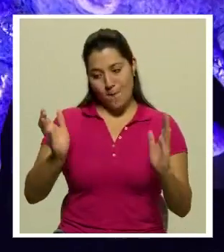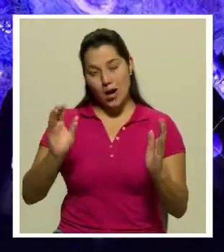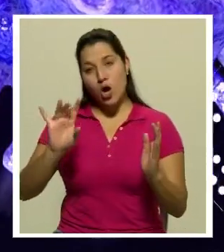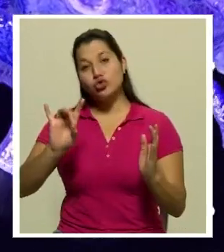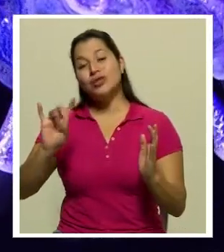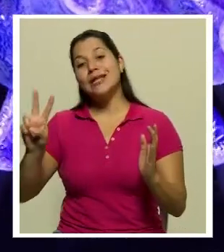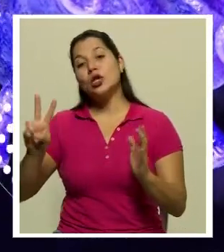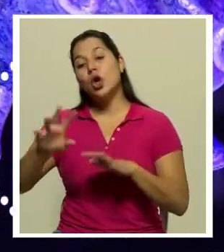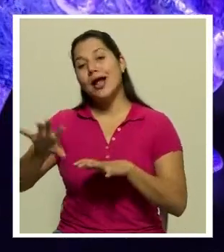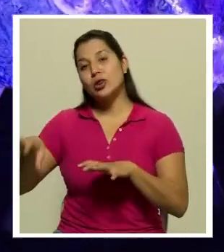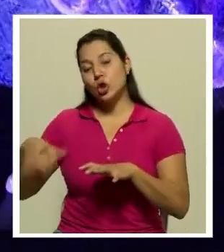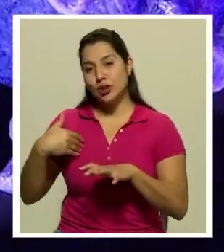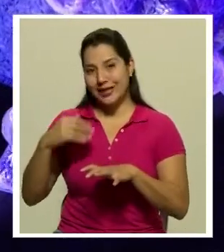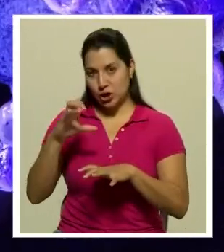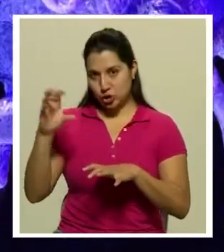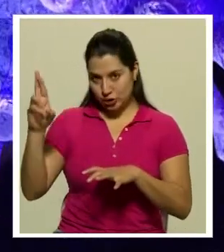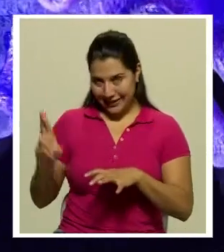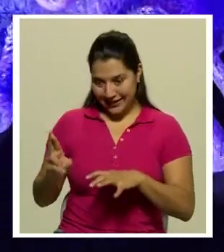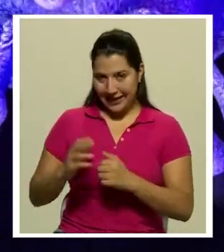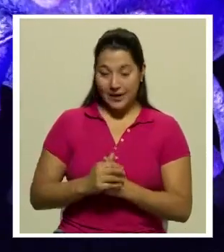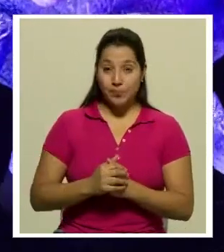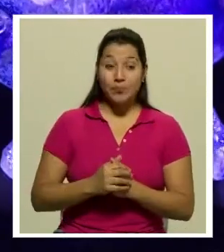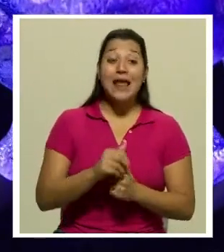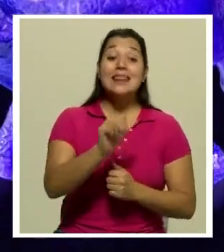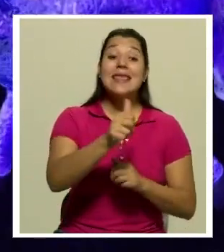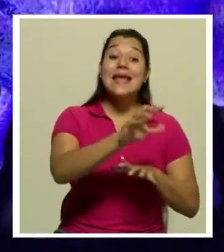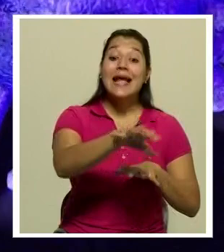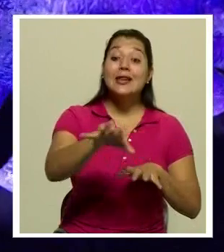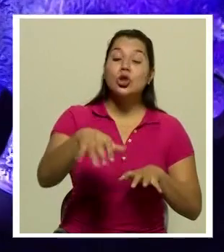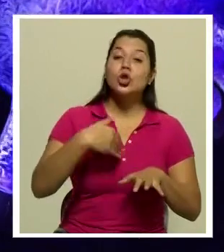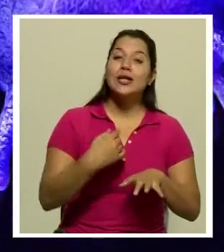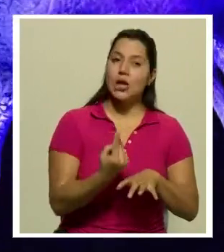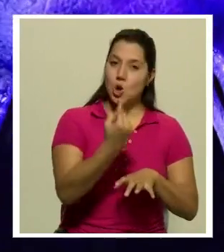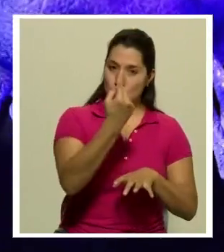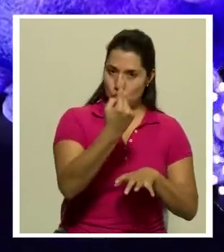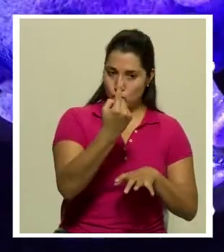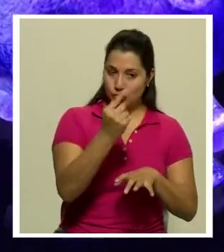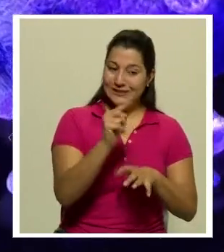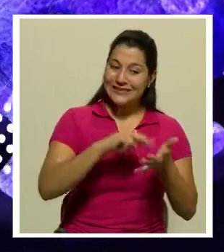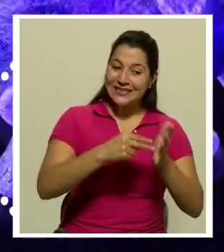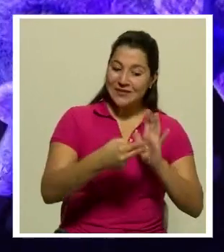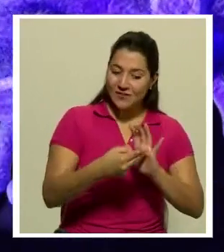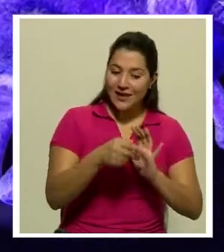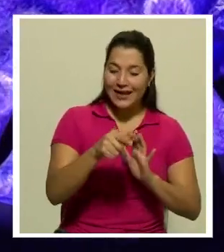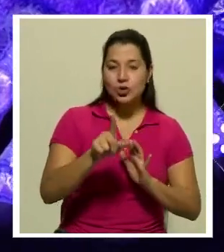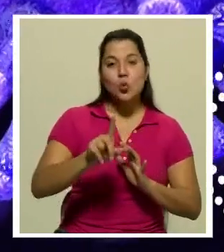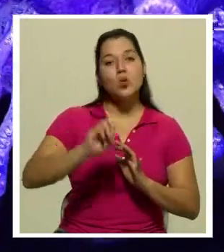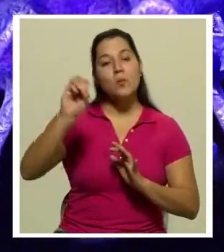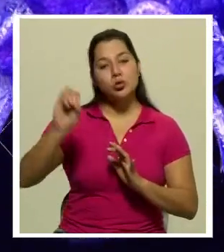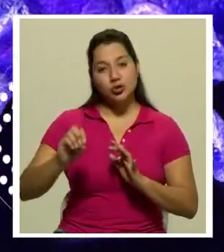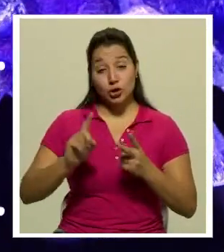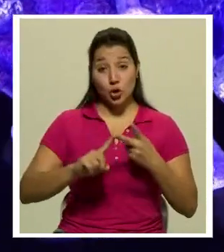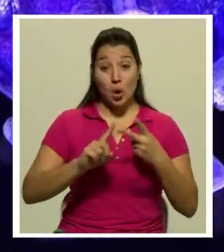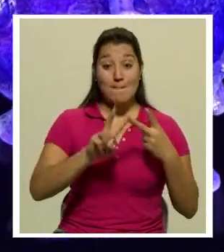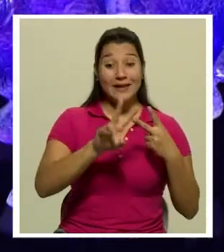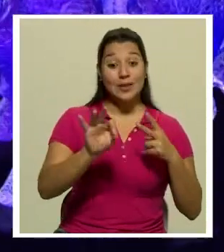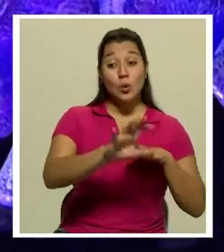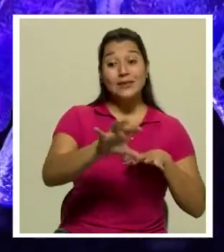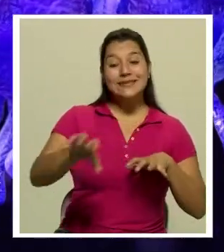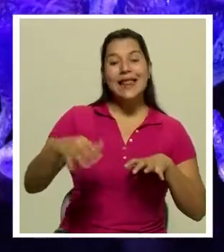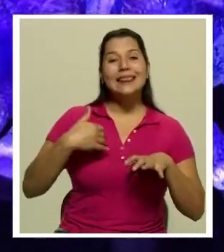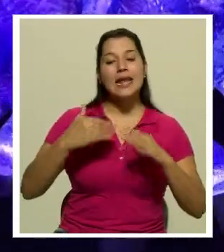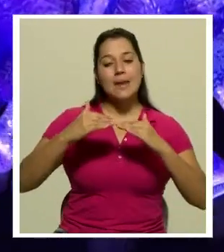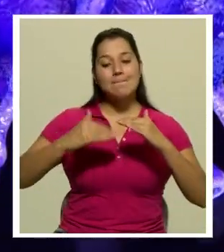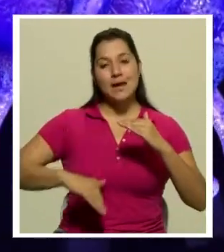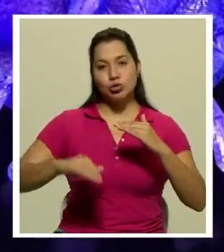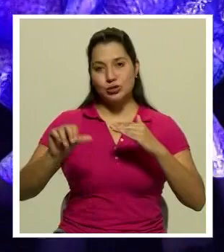Rica. 10 solamente tienen un caso para un total de un 12%. 29 tienen menos de 10 casos para un